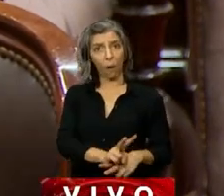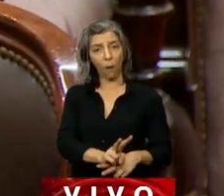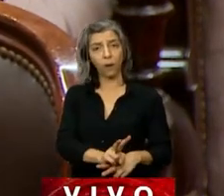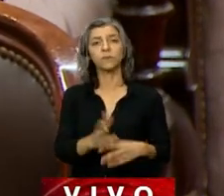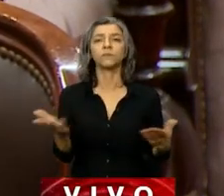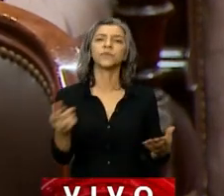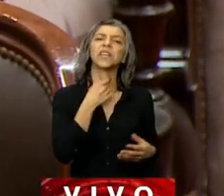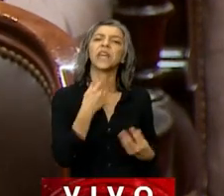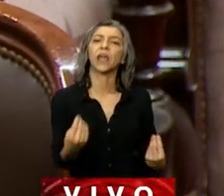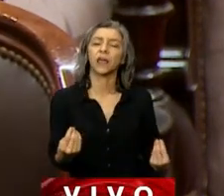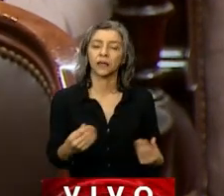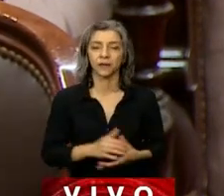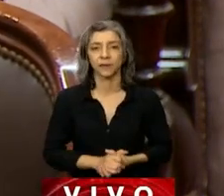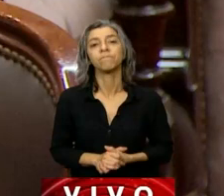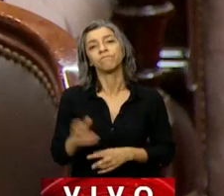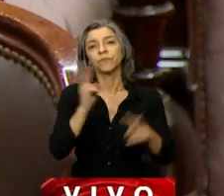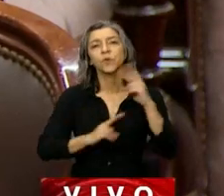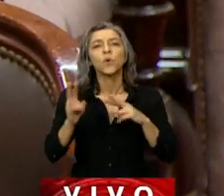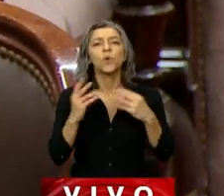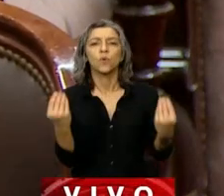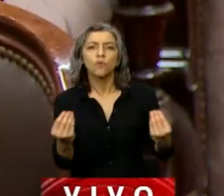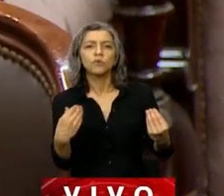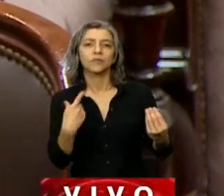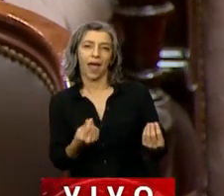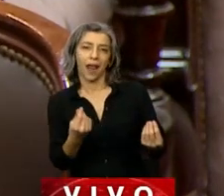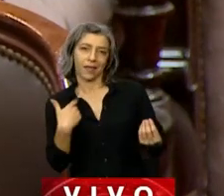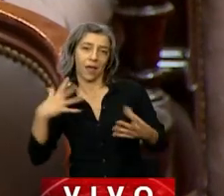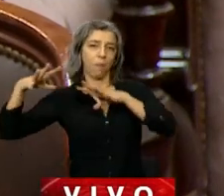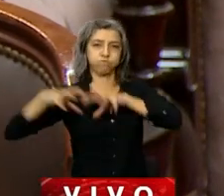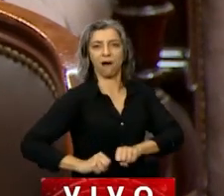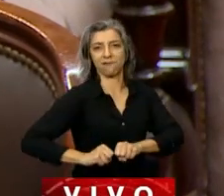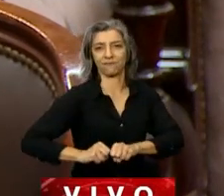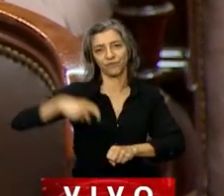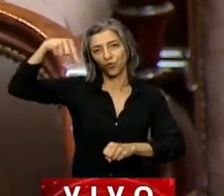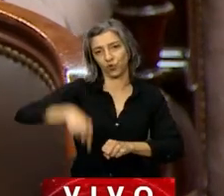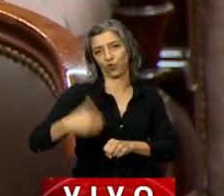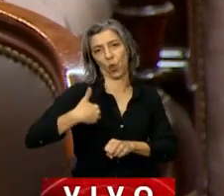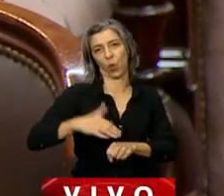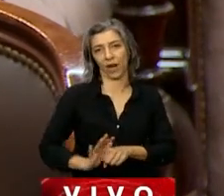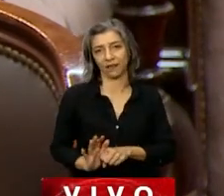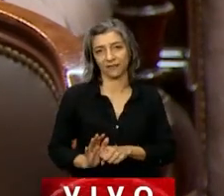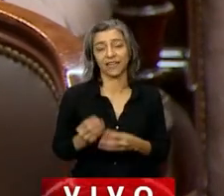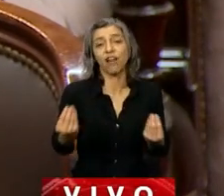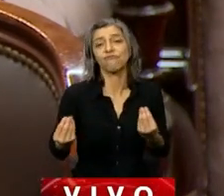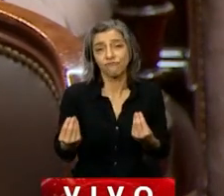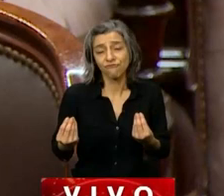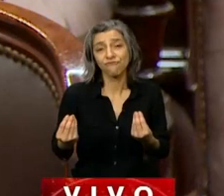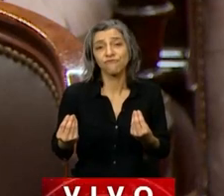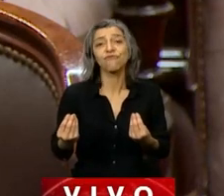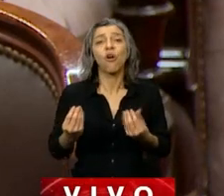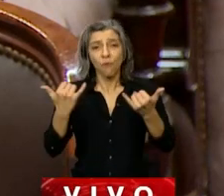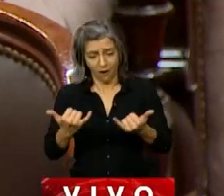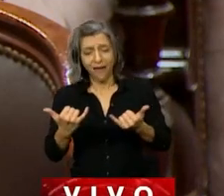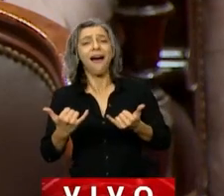¿qué quieren intentar lograr? Lograr visibilizar la presencia colonial en el hemisferio sur a través del soft power